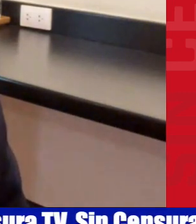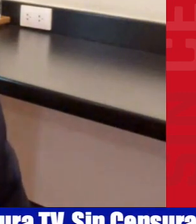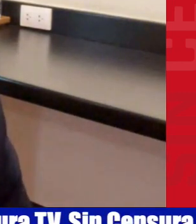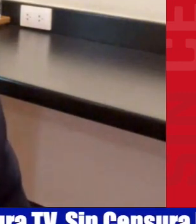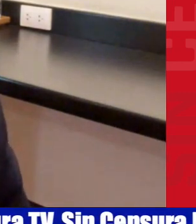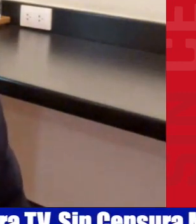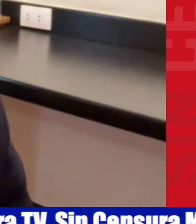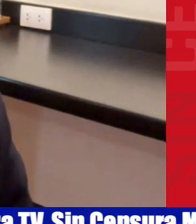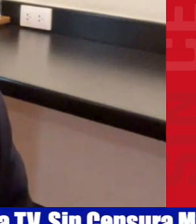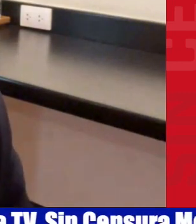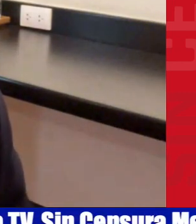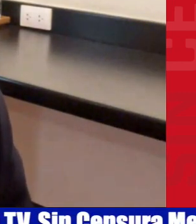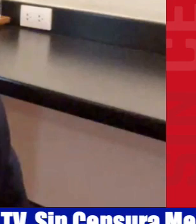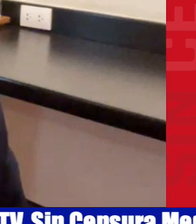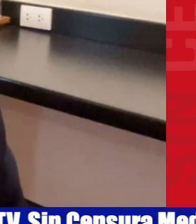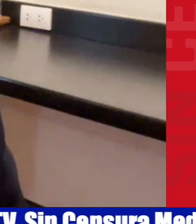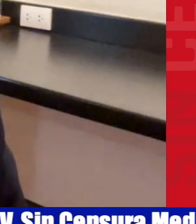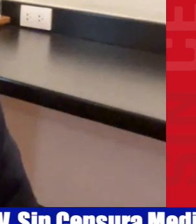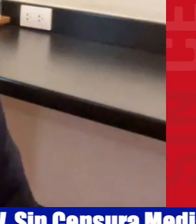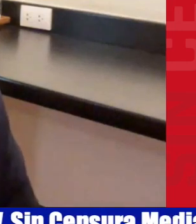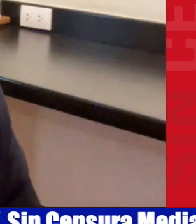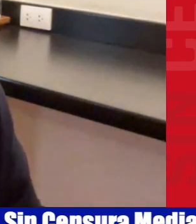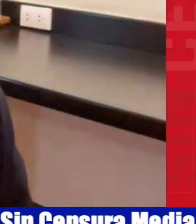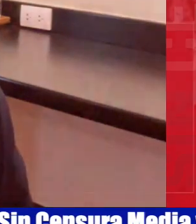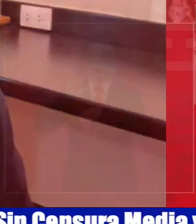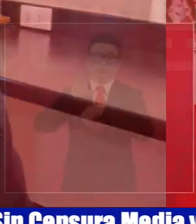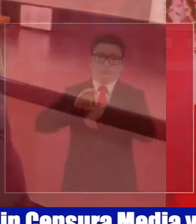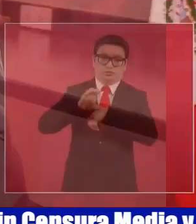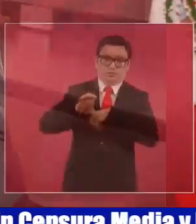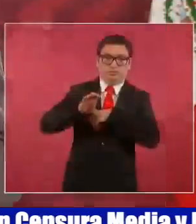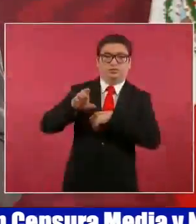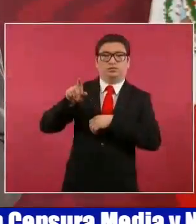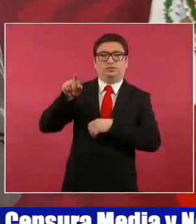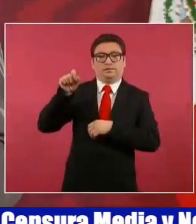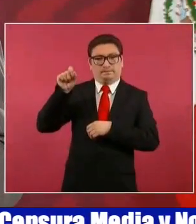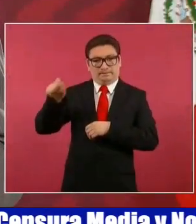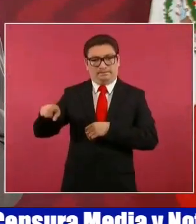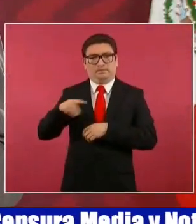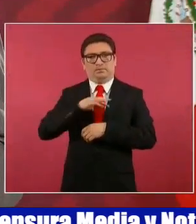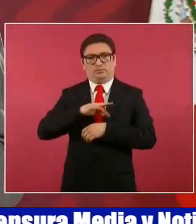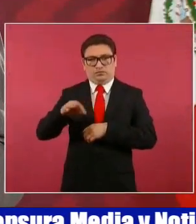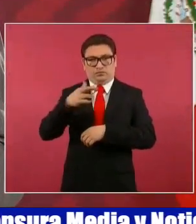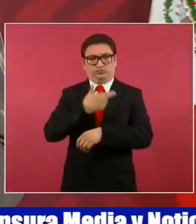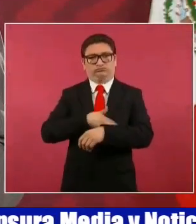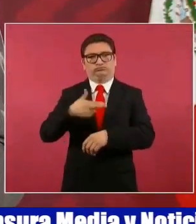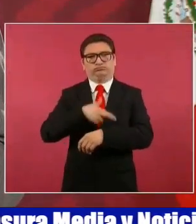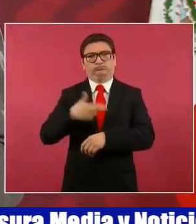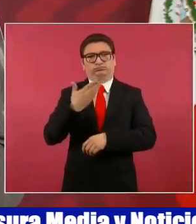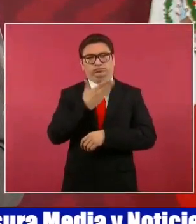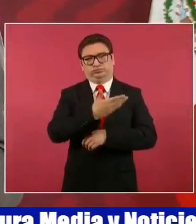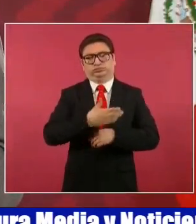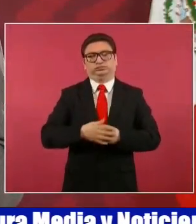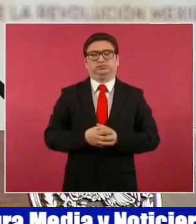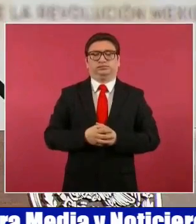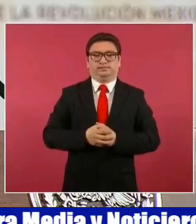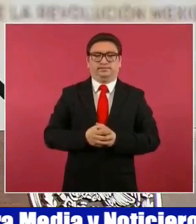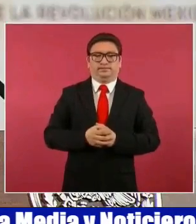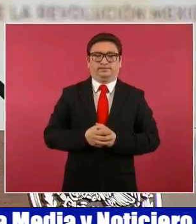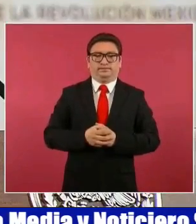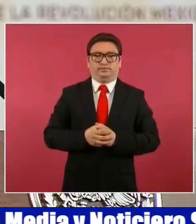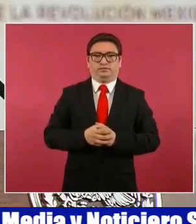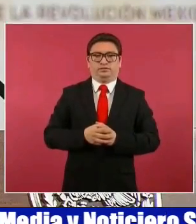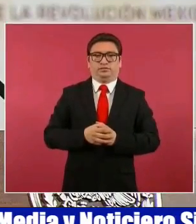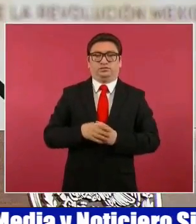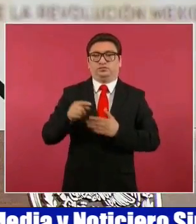Andrés Manuel López Obrador y un tuit de Genaro villamil escribe Ricardo Salinas priego yo soy un hombre de palabra e hice una apuesta con